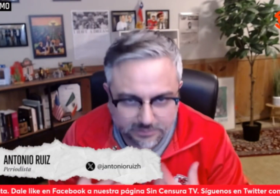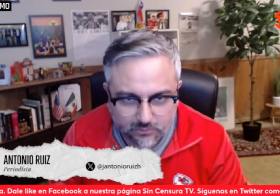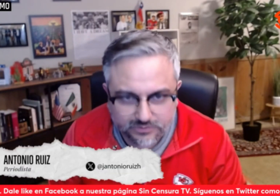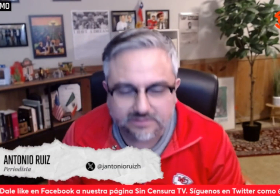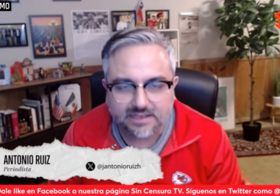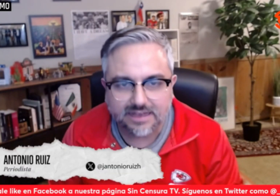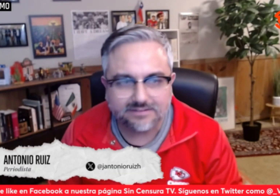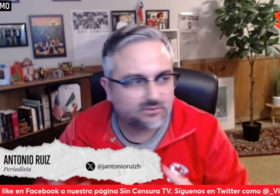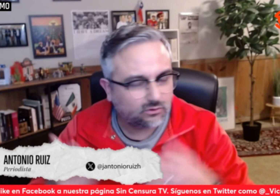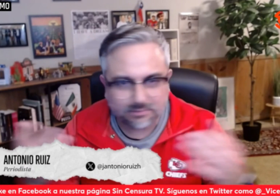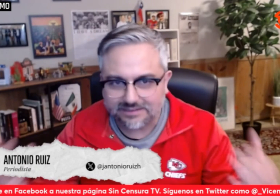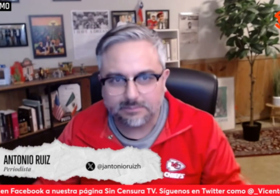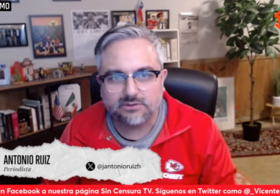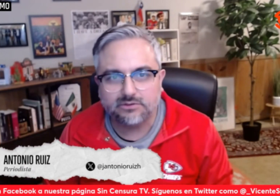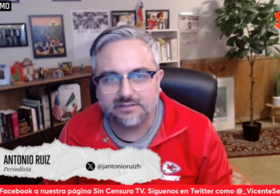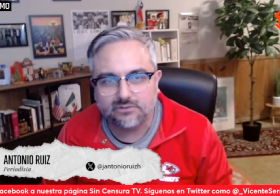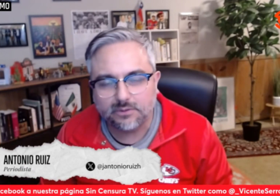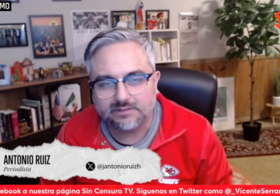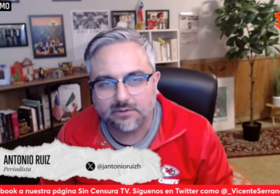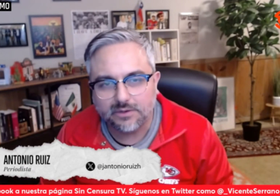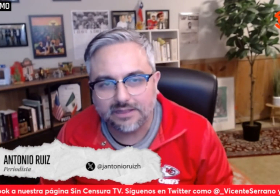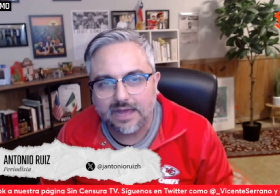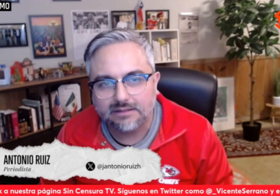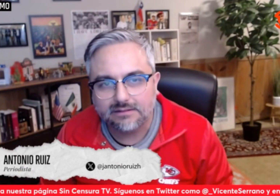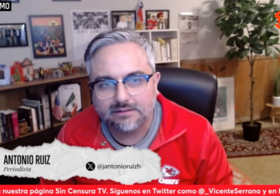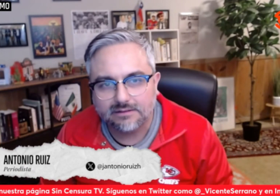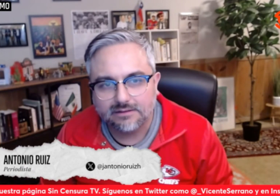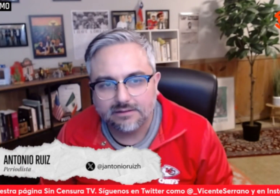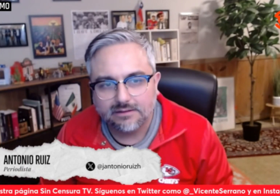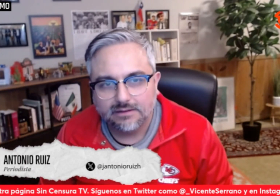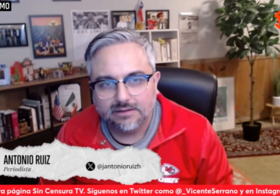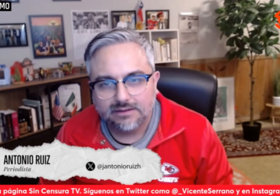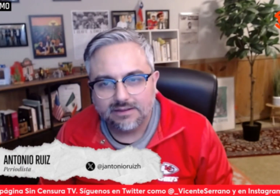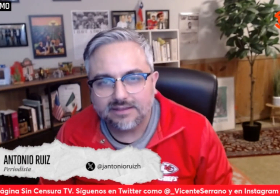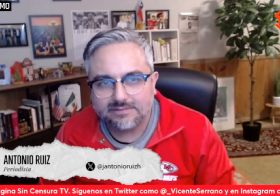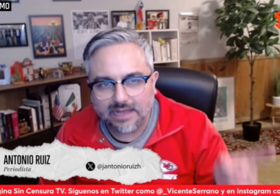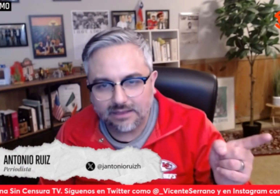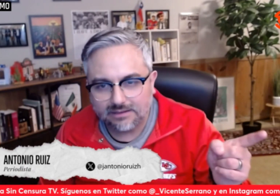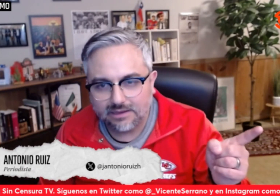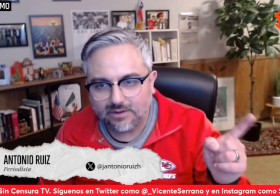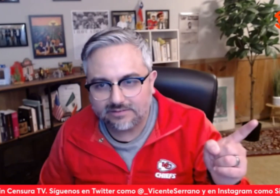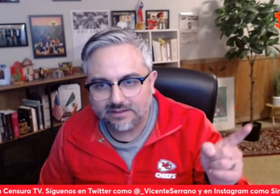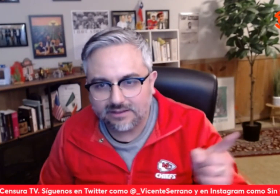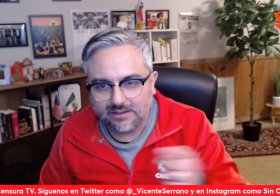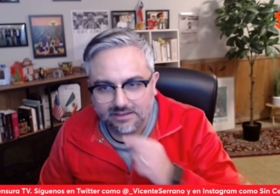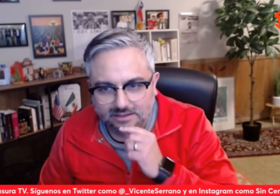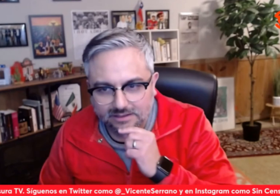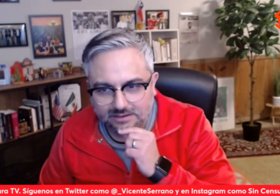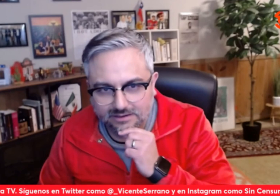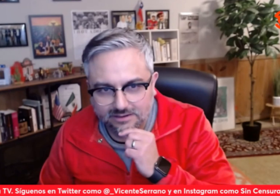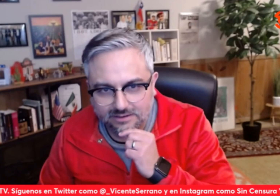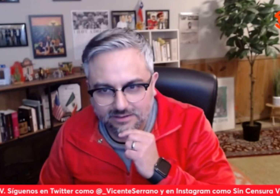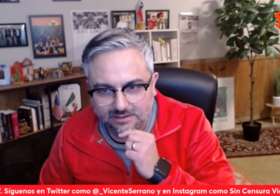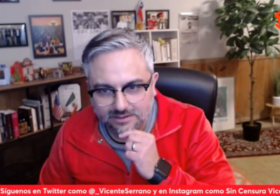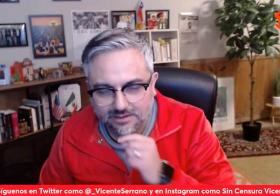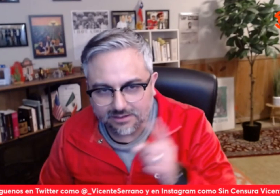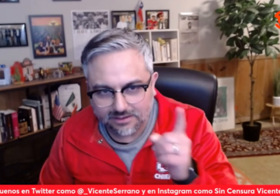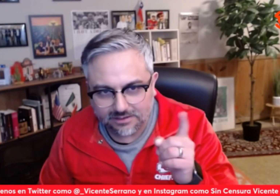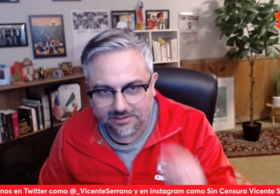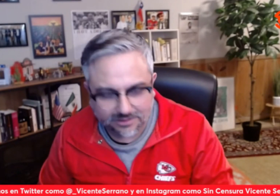con las preguntas que haces, con los planteamientos que haces sobre inseguridad? Aquí está, ahora sí,